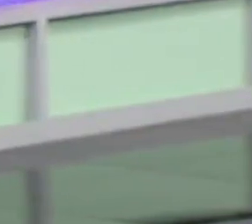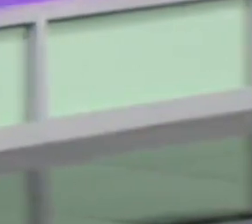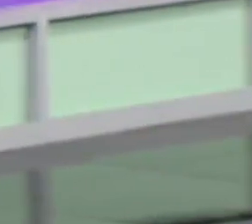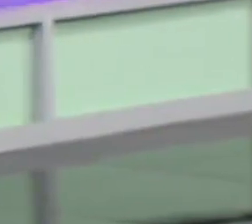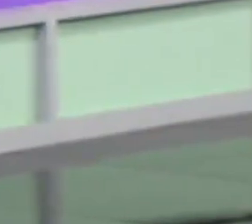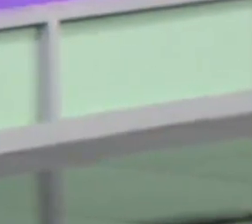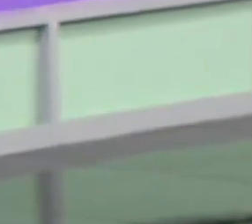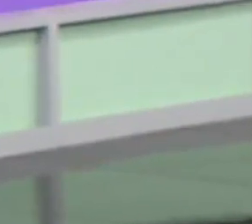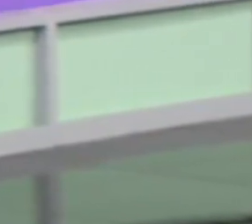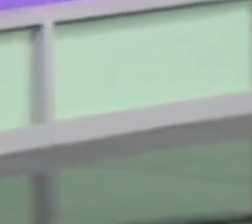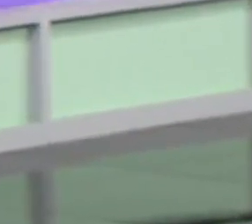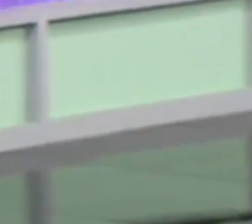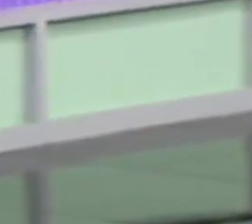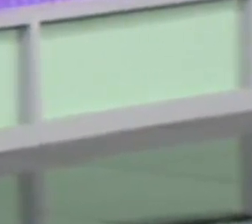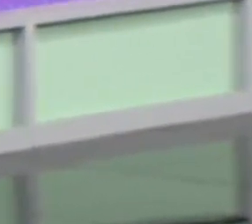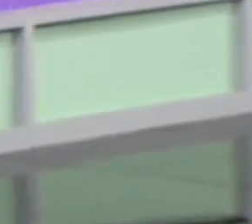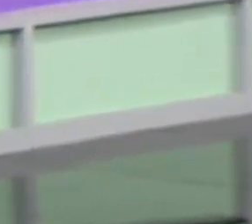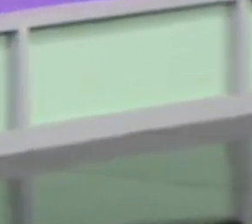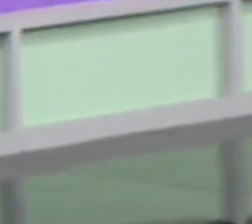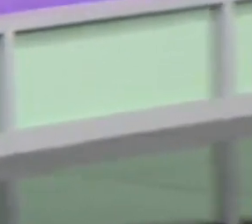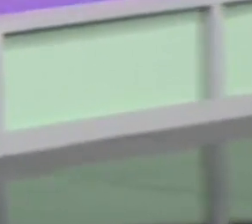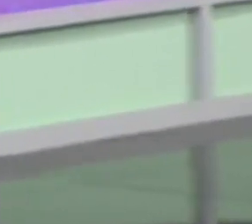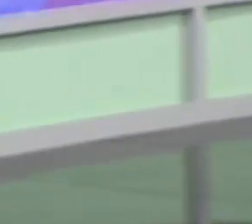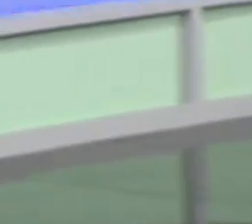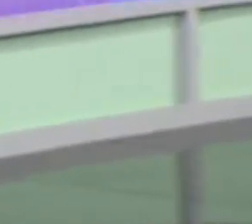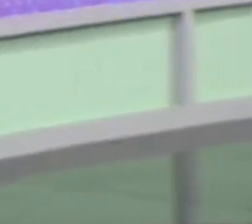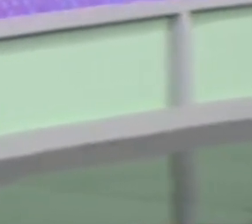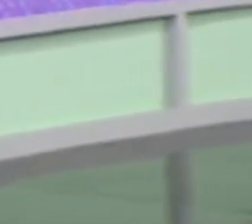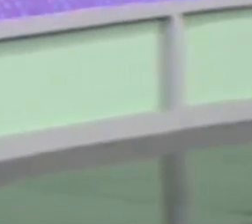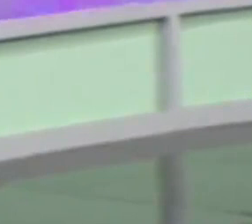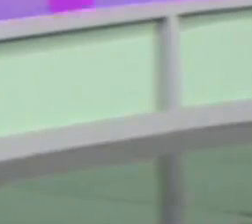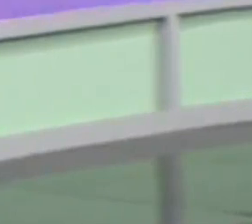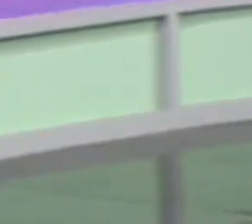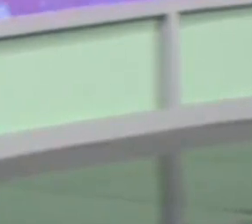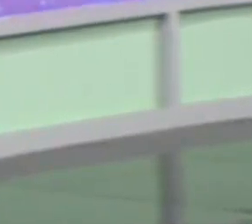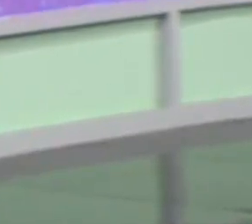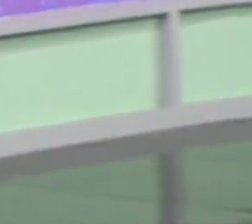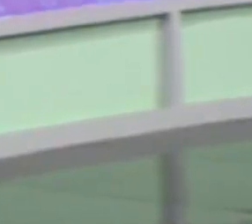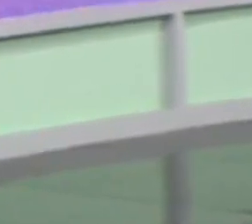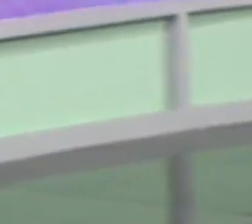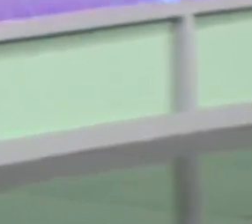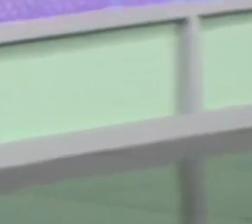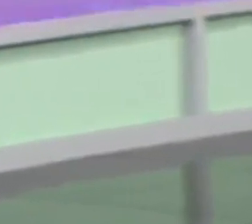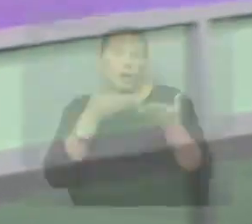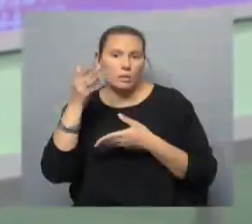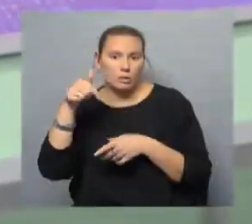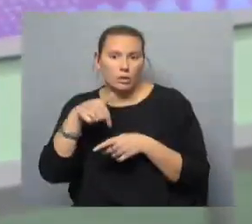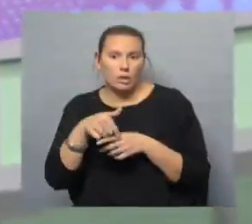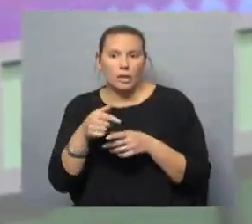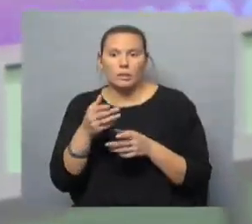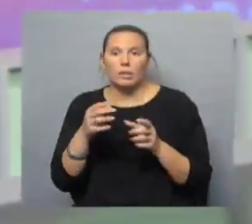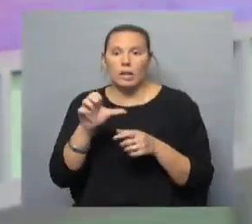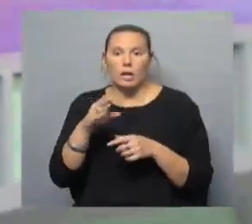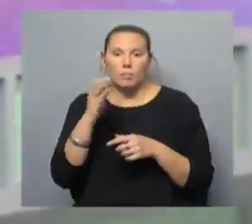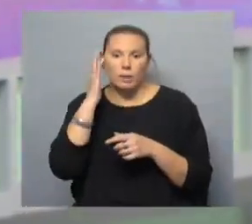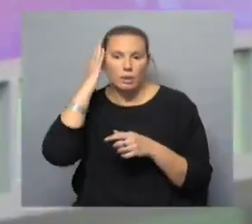Gino y Frank, muchas gracias por estar acá, Gualicho. Bueno, y este es uno de los temas que está en este EP nuevo que se